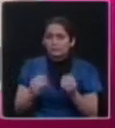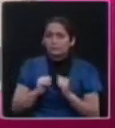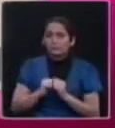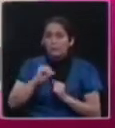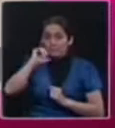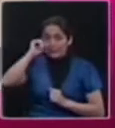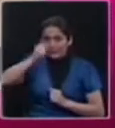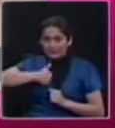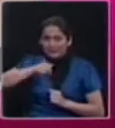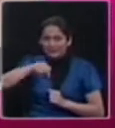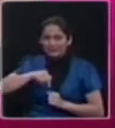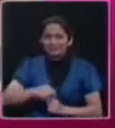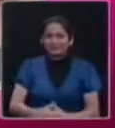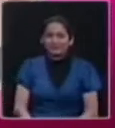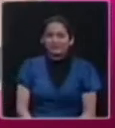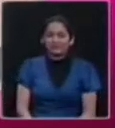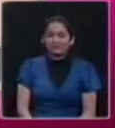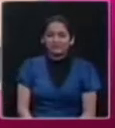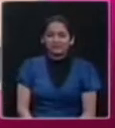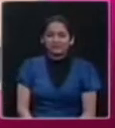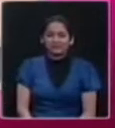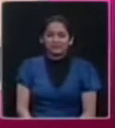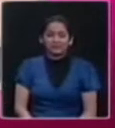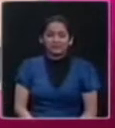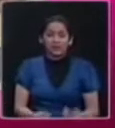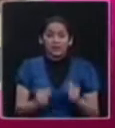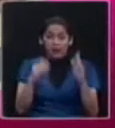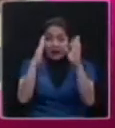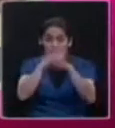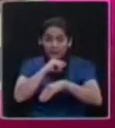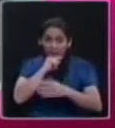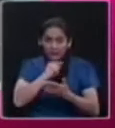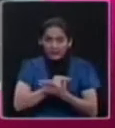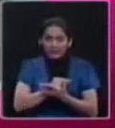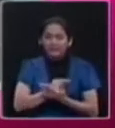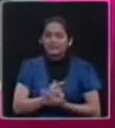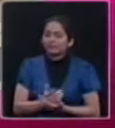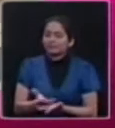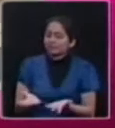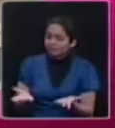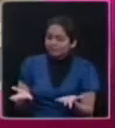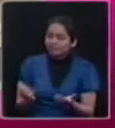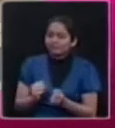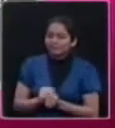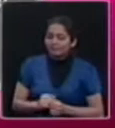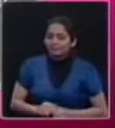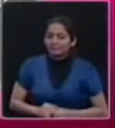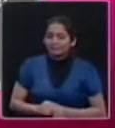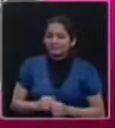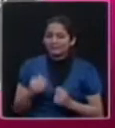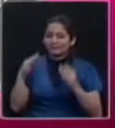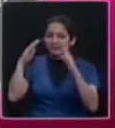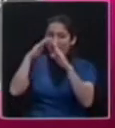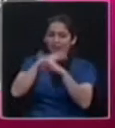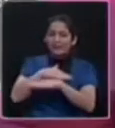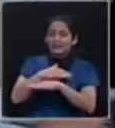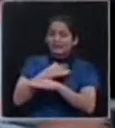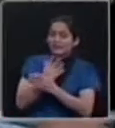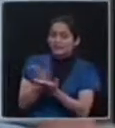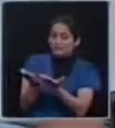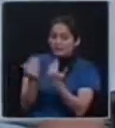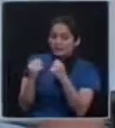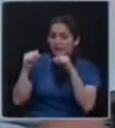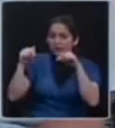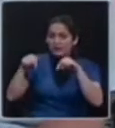el MAC. Ramiro, y hay que destacar que el evento es gratuito, un para que todos gratuito, los interesados puedan acudir. Les invitamos a todos,